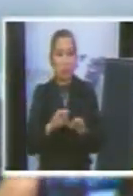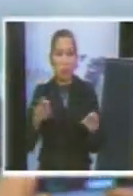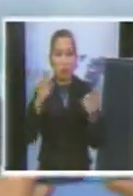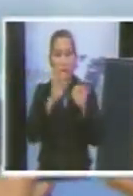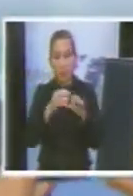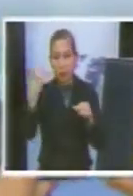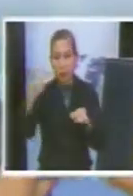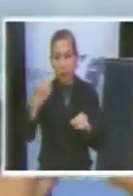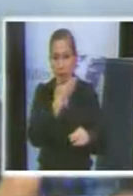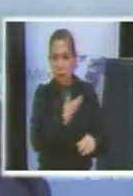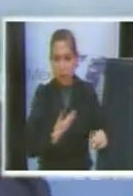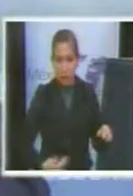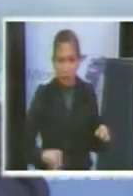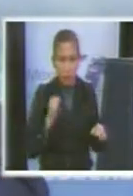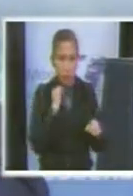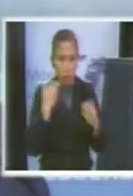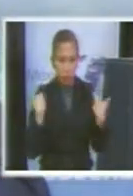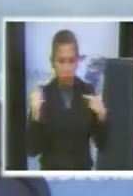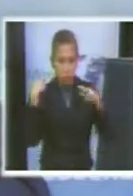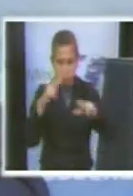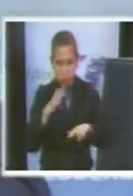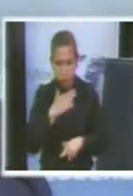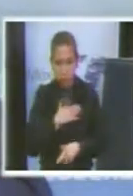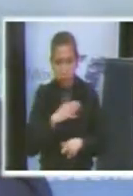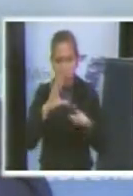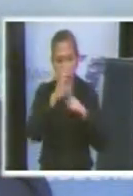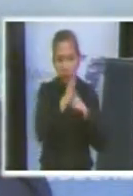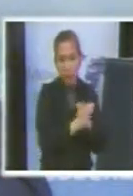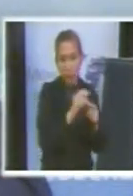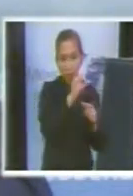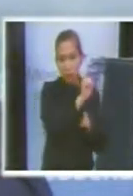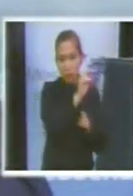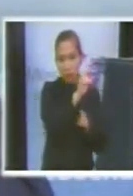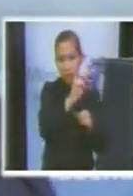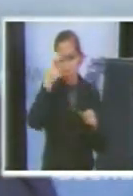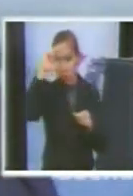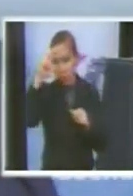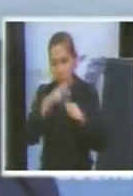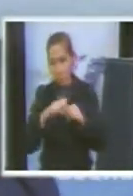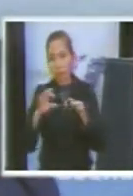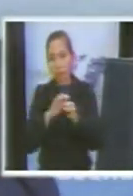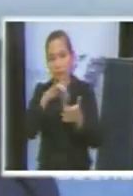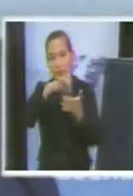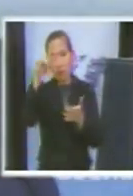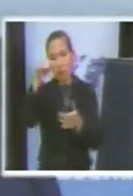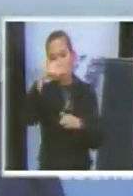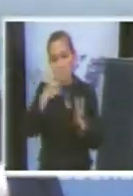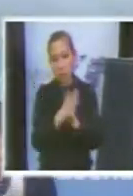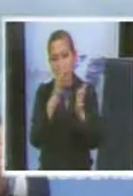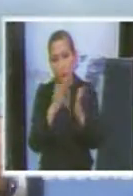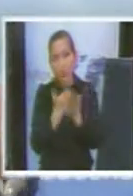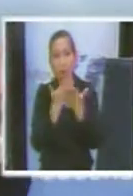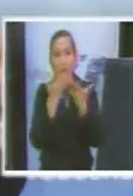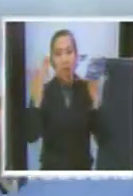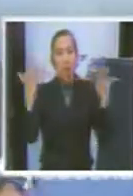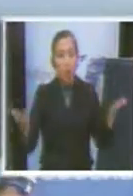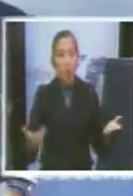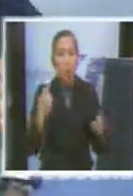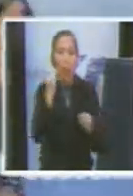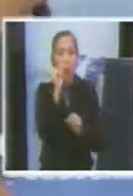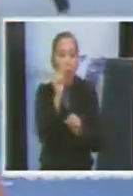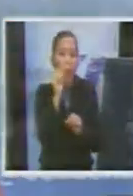nombre del presidente del Senado, Miguel Barbosa Huerta, y de la Comisión de Relaciones Exteriores con Europa, les agradecemos a todos ustedes su participación. Vamos a darles